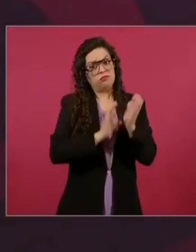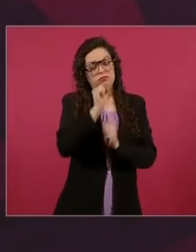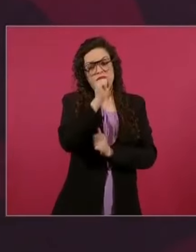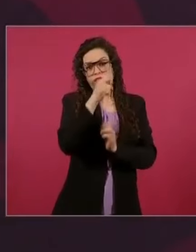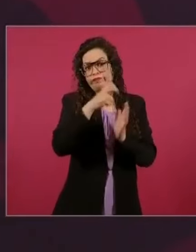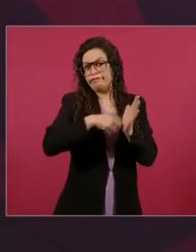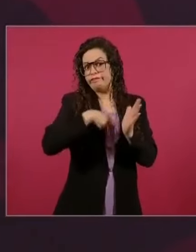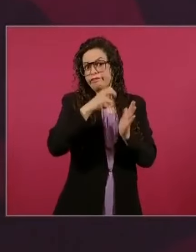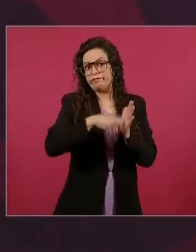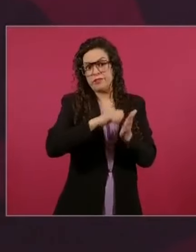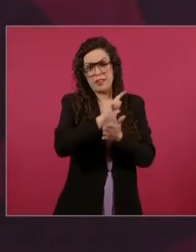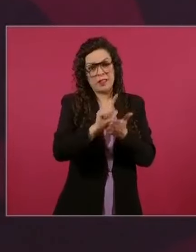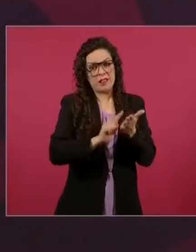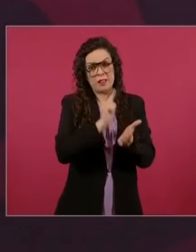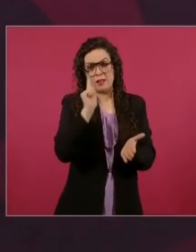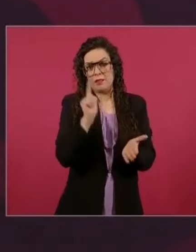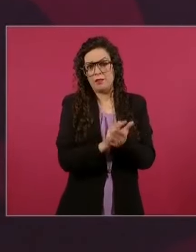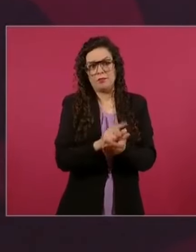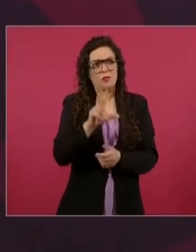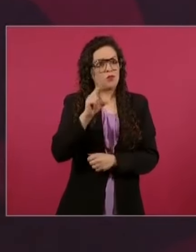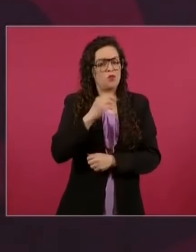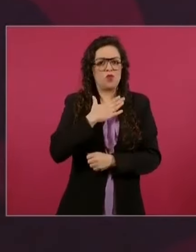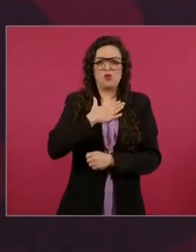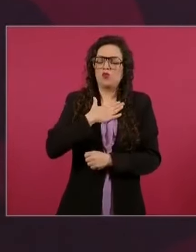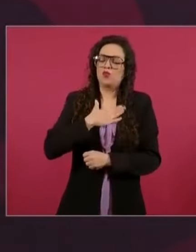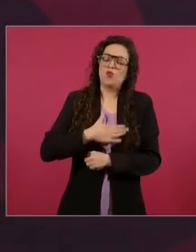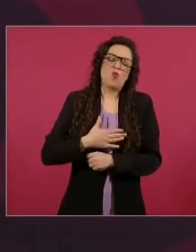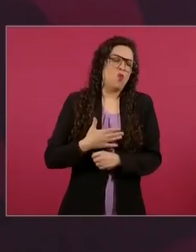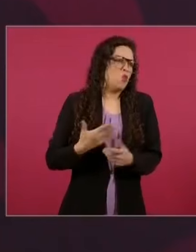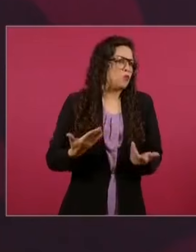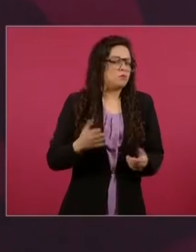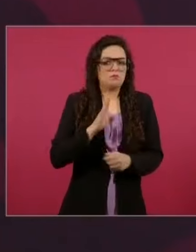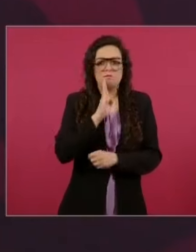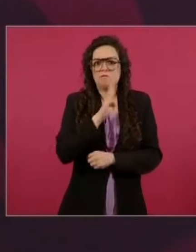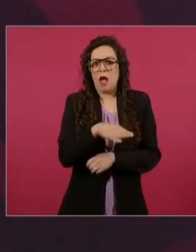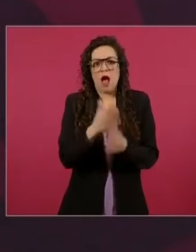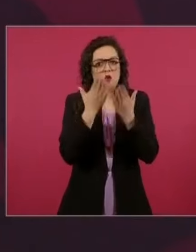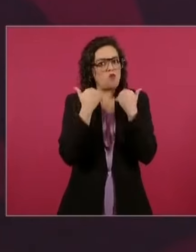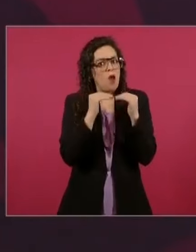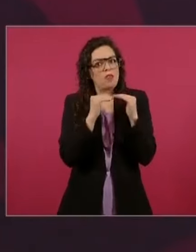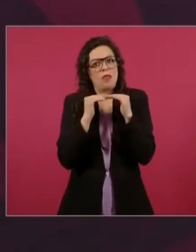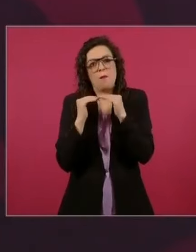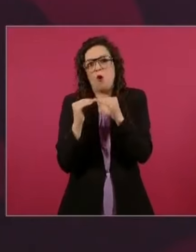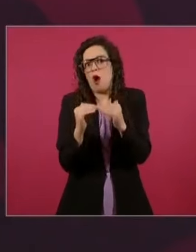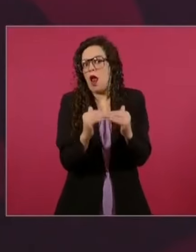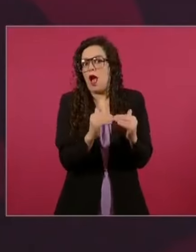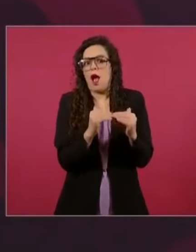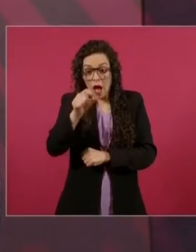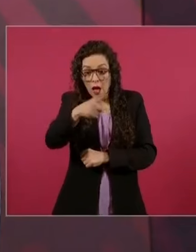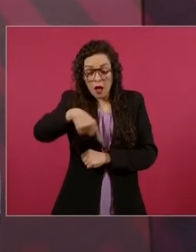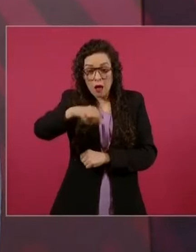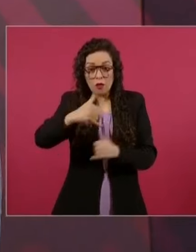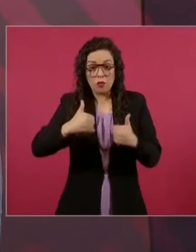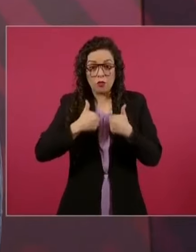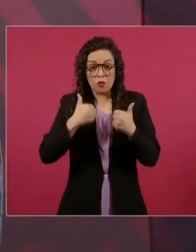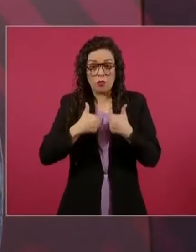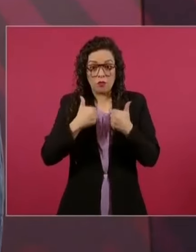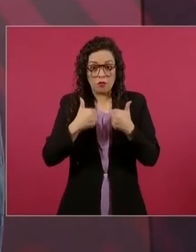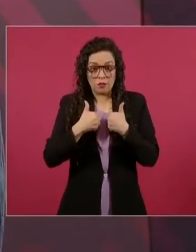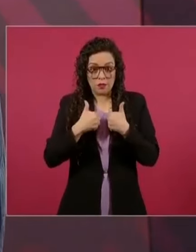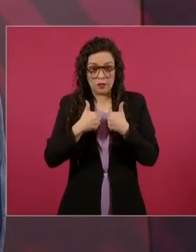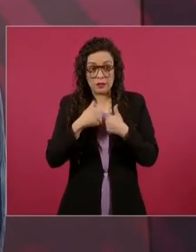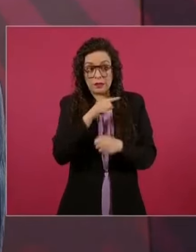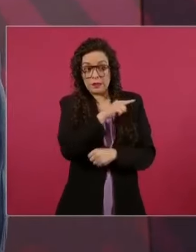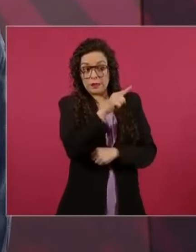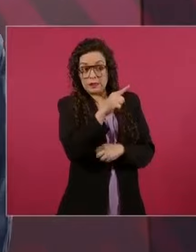tienen maestros que les están diciendo que es injusto e ilegal llevar a cabo una reforma al Poder Judicial. Los están engañando, afirmó AMLO durante